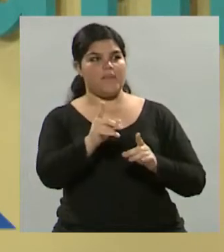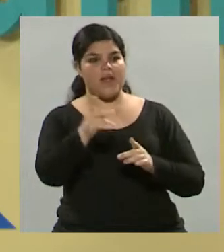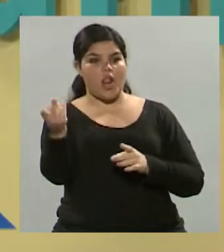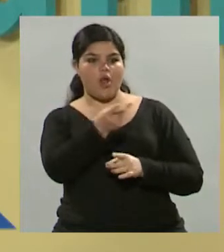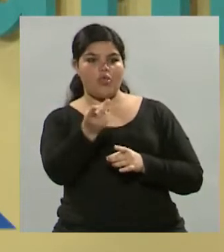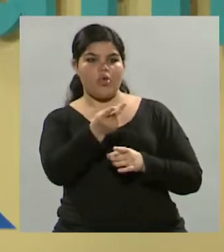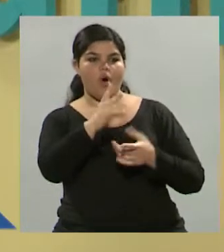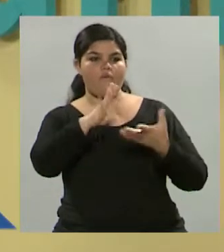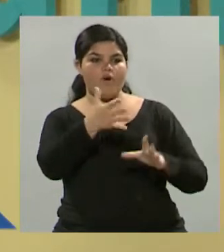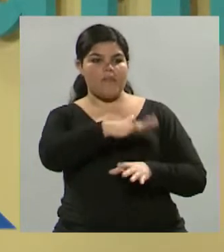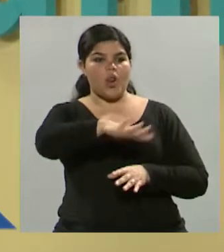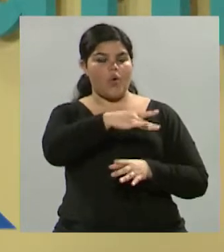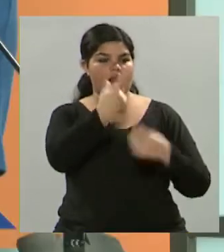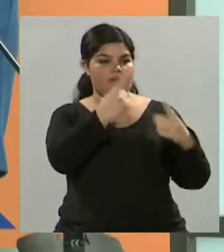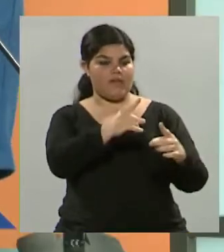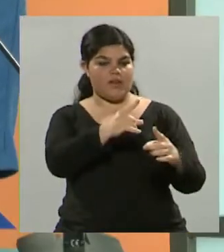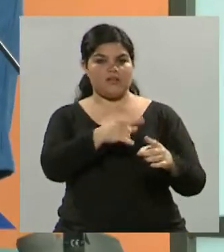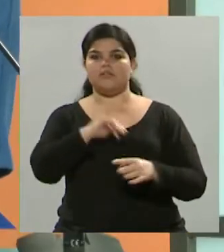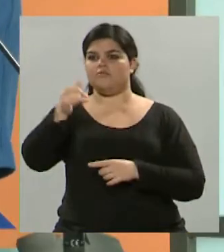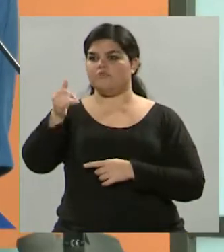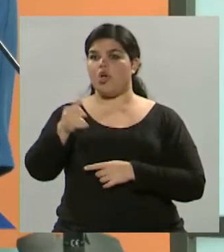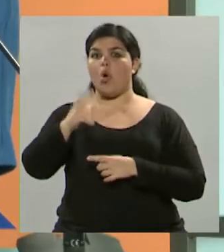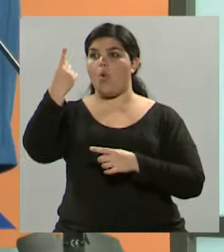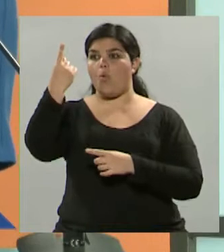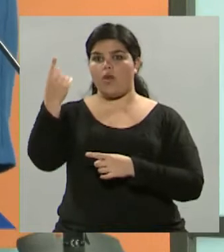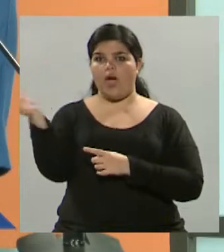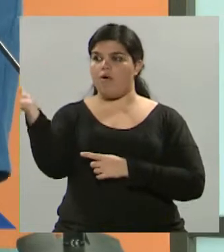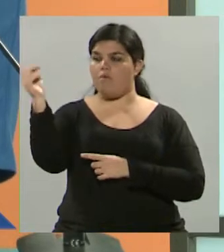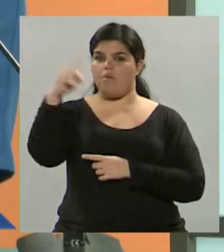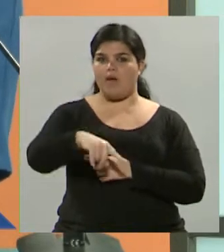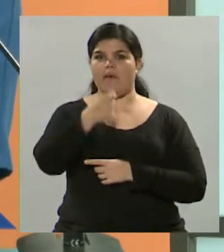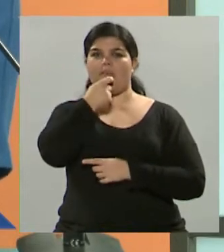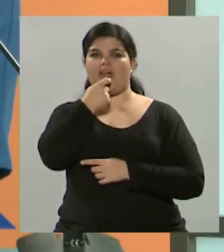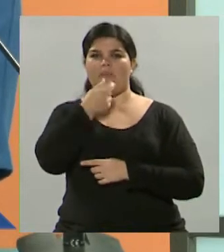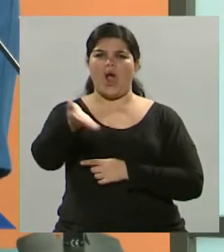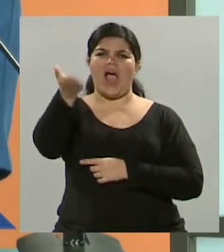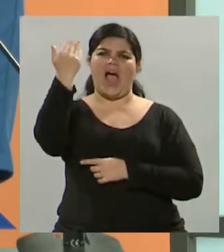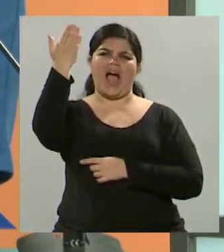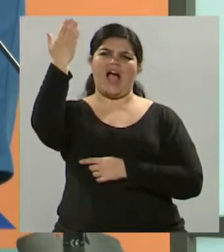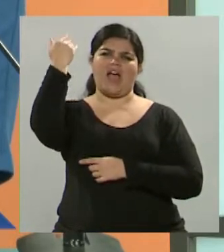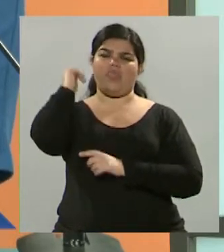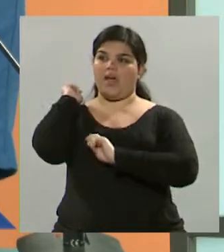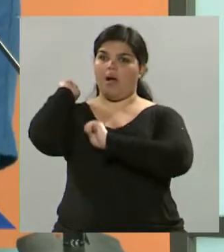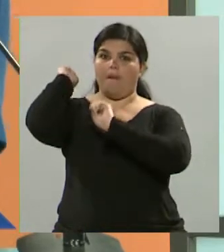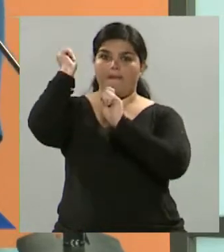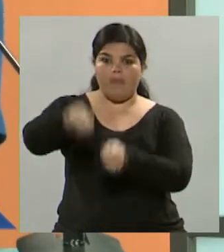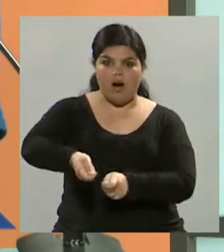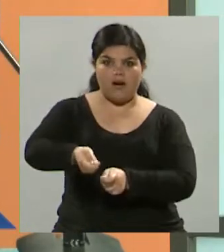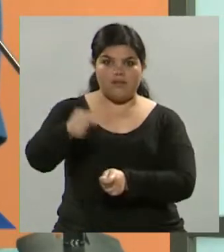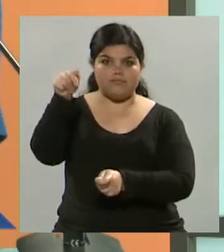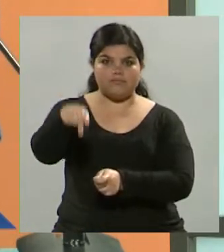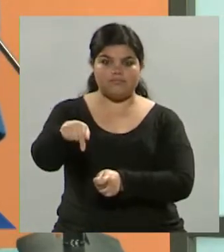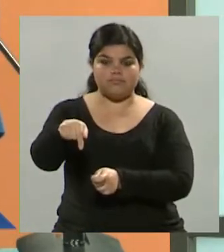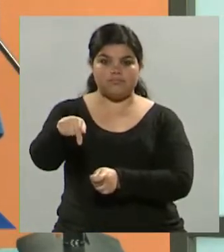totalmente diferentes, ¿no? Sí, una vuelve como de viaje, como que los antepasados la mandan de vuelta, que es humana, y de repente